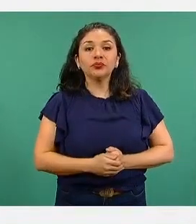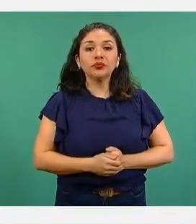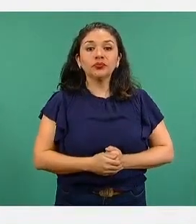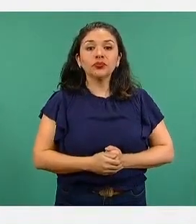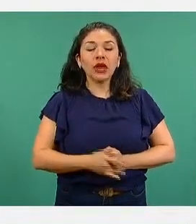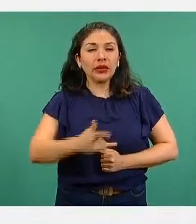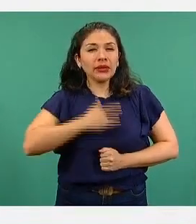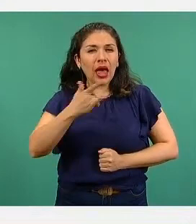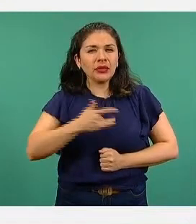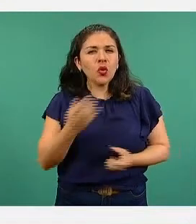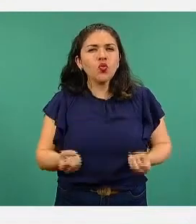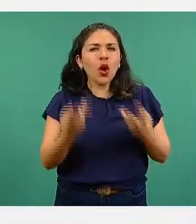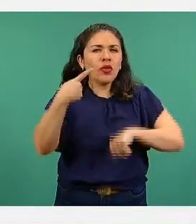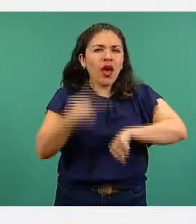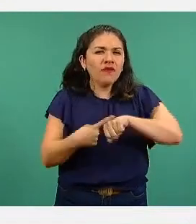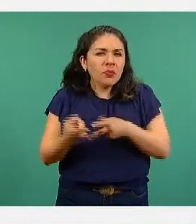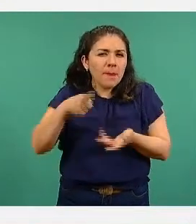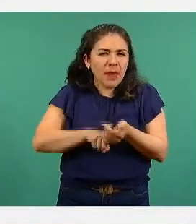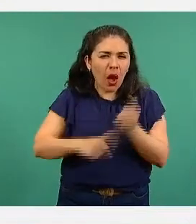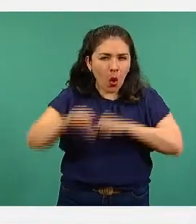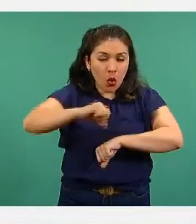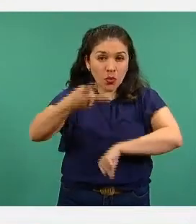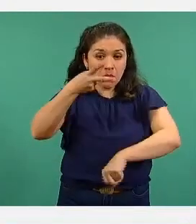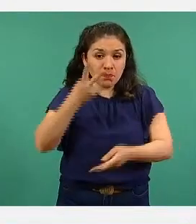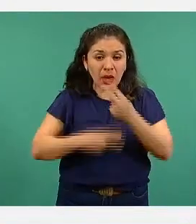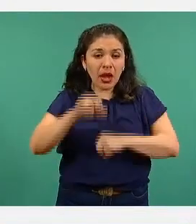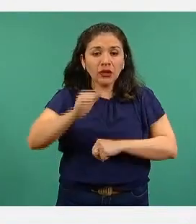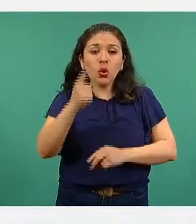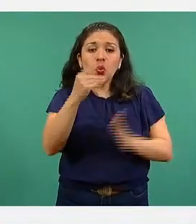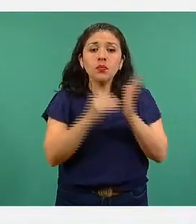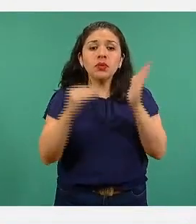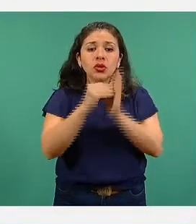casos estimados, donde tenemos para el día de hoy